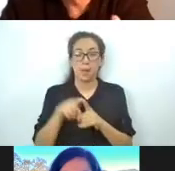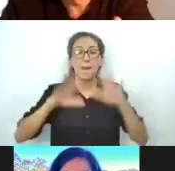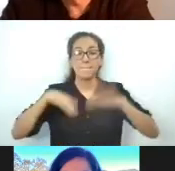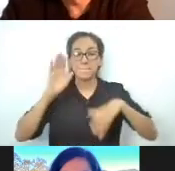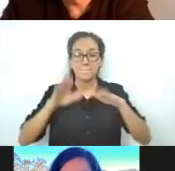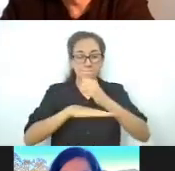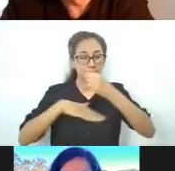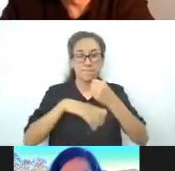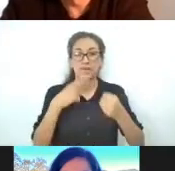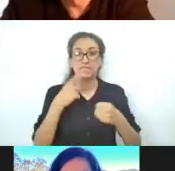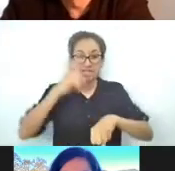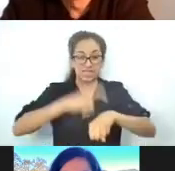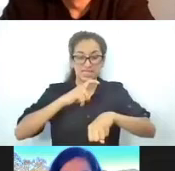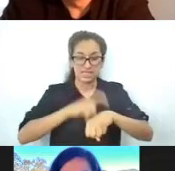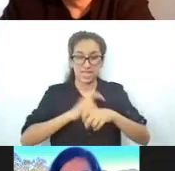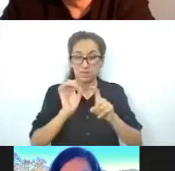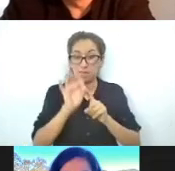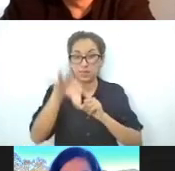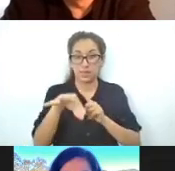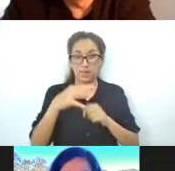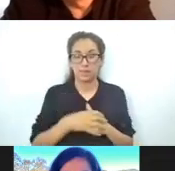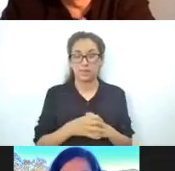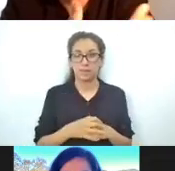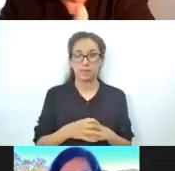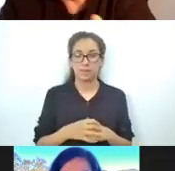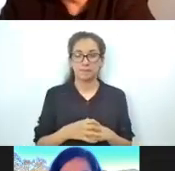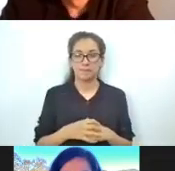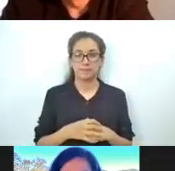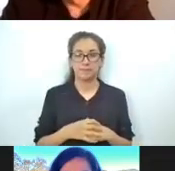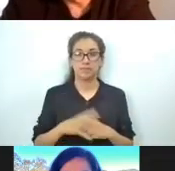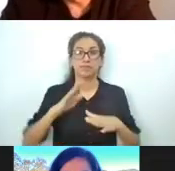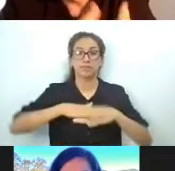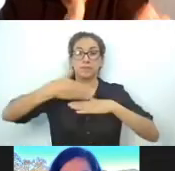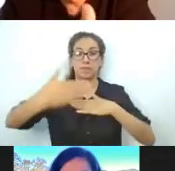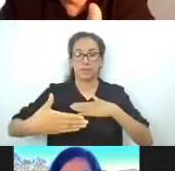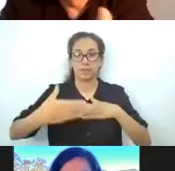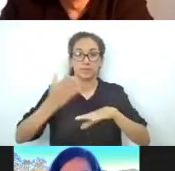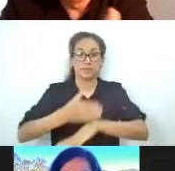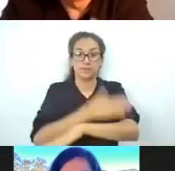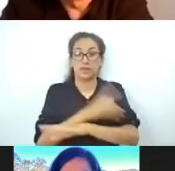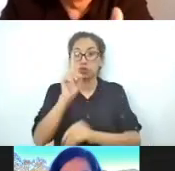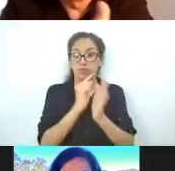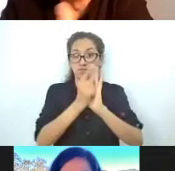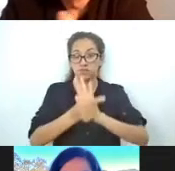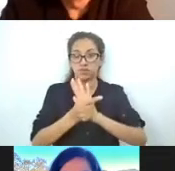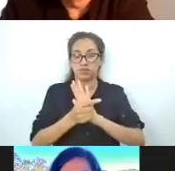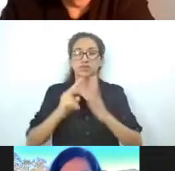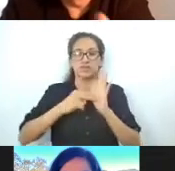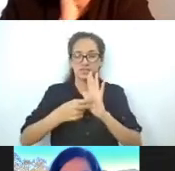como para decir que el tiempo eyaculatorio, después de penetrar, si es antes de 1 minuto, estamos